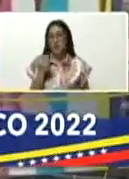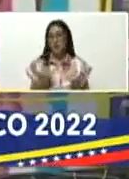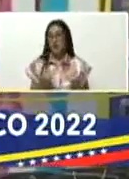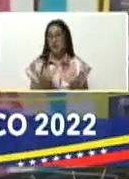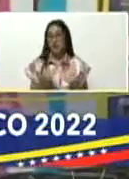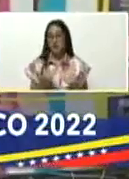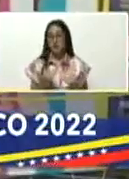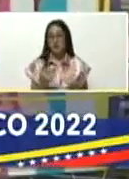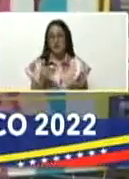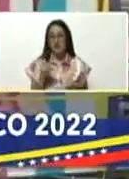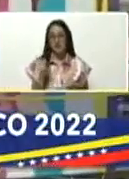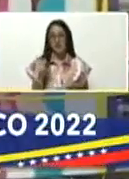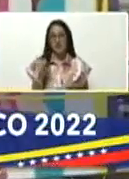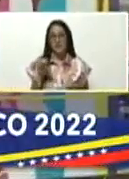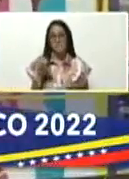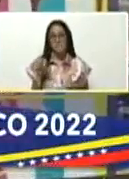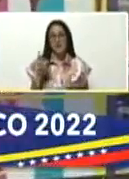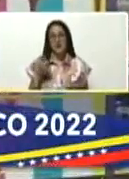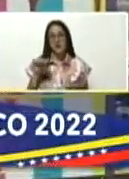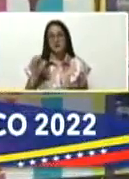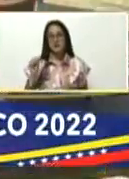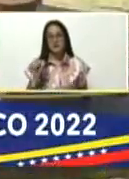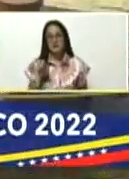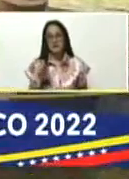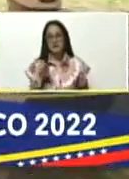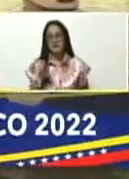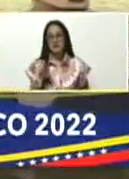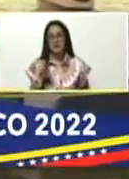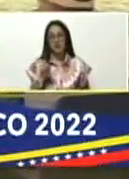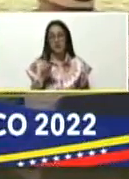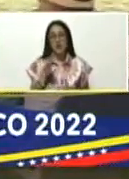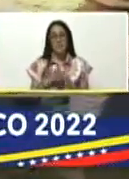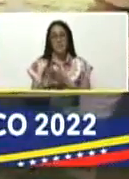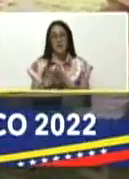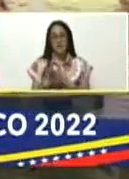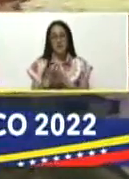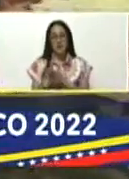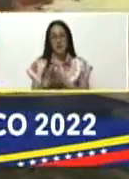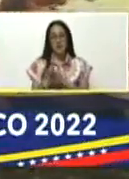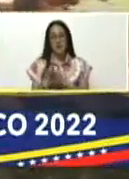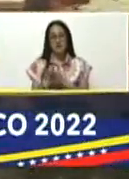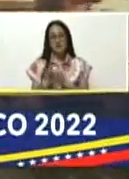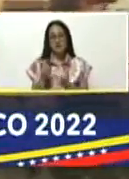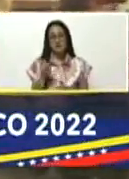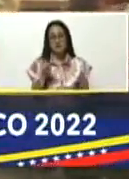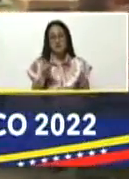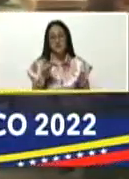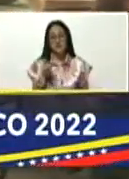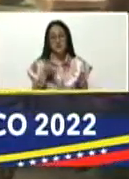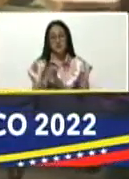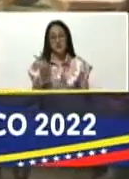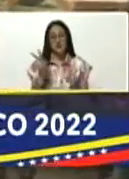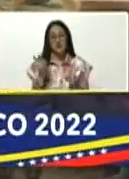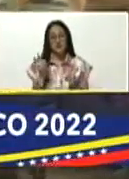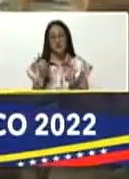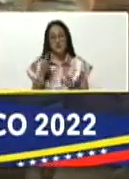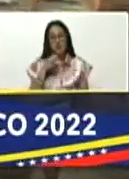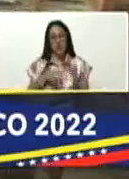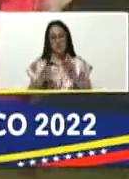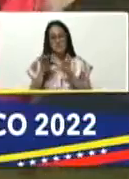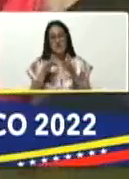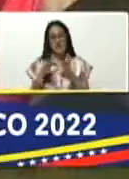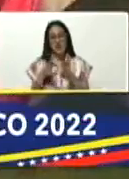a Damaris Garrido, ella es una de las emprendedoras y quiero que, bueno, en ese sentido nos explique